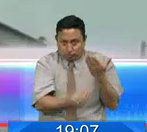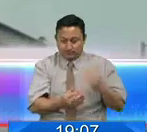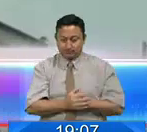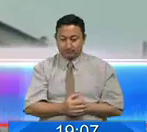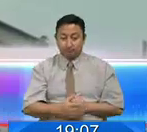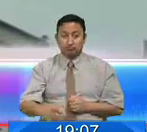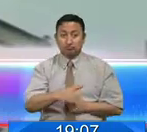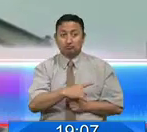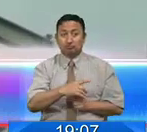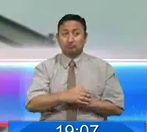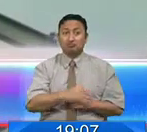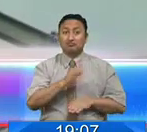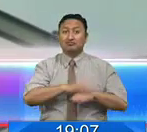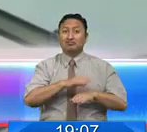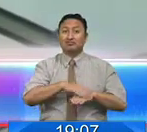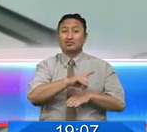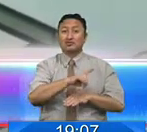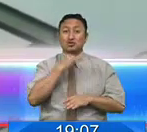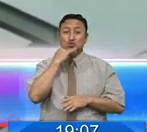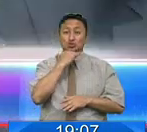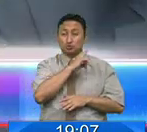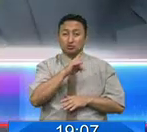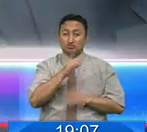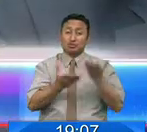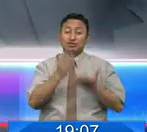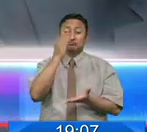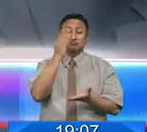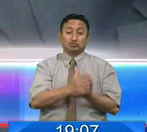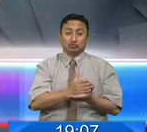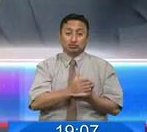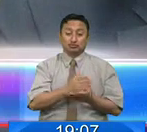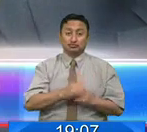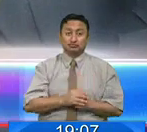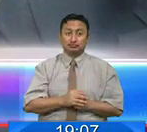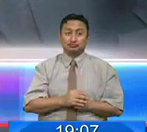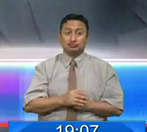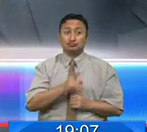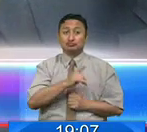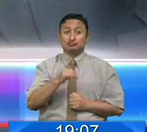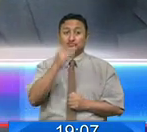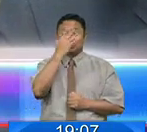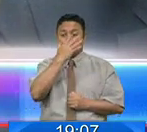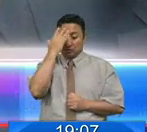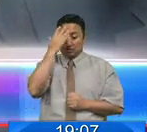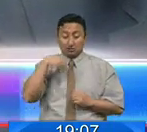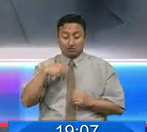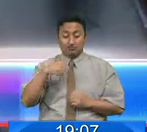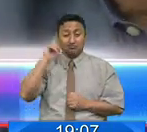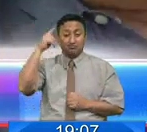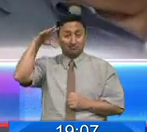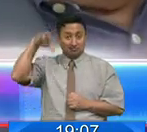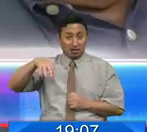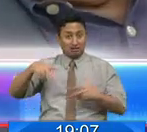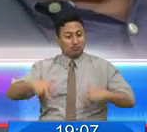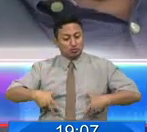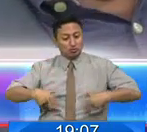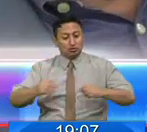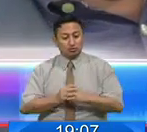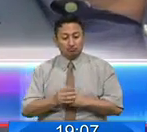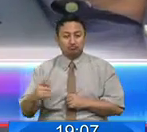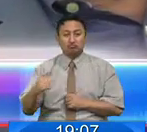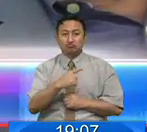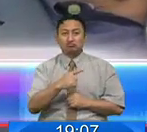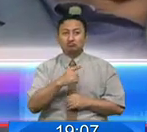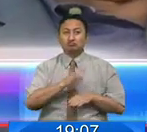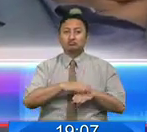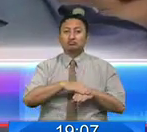podría parar por los altos niveles de contaminación para la refinería esmeraldas es un gasto que el estado tiene que hacer el estado tiene enterrado ahí gracias